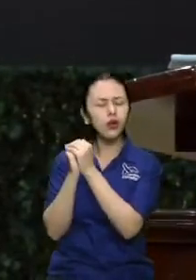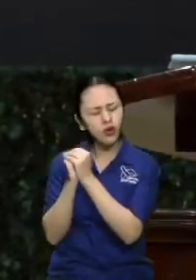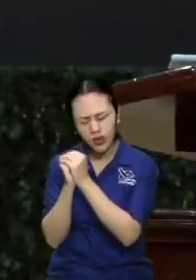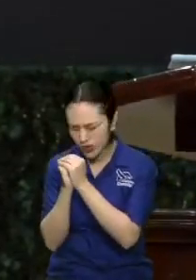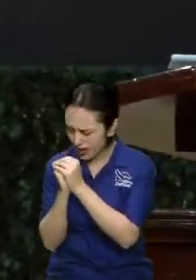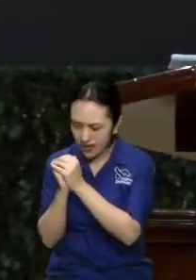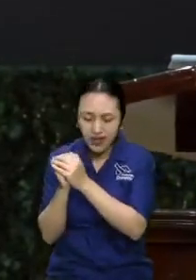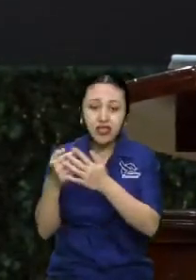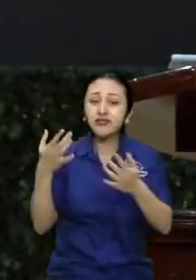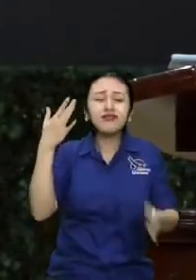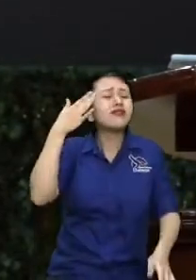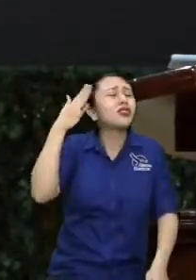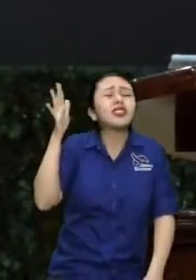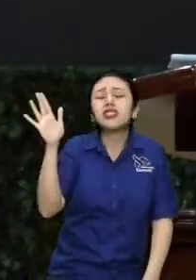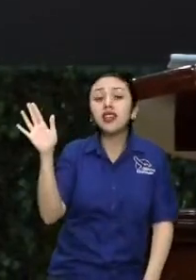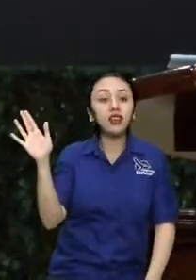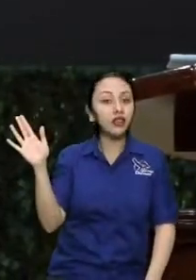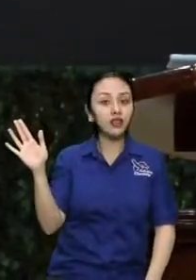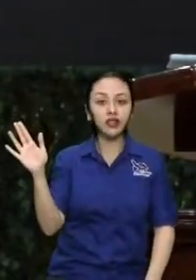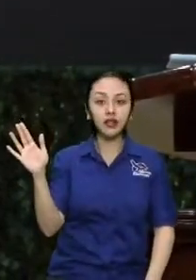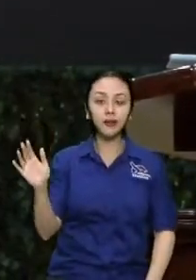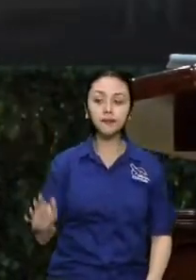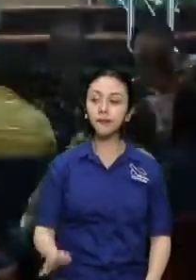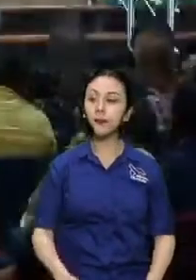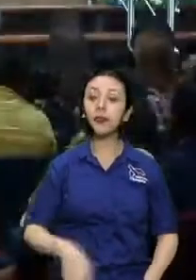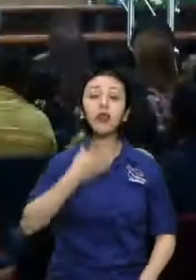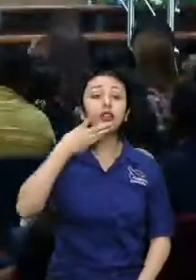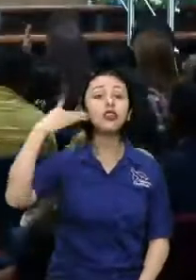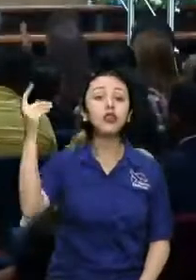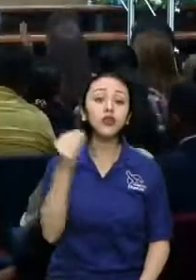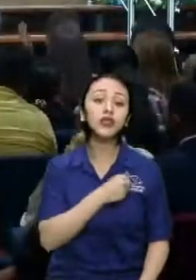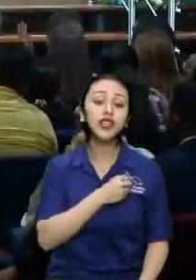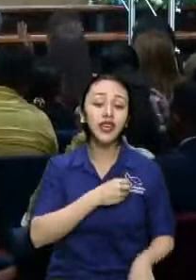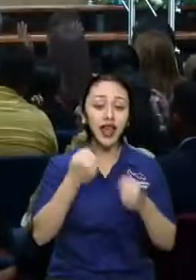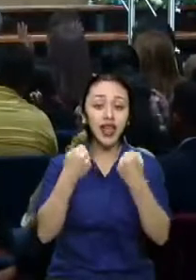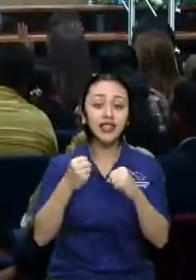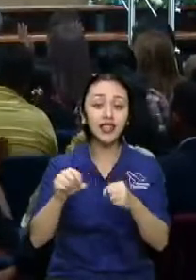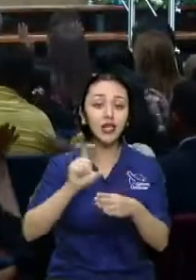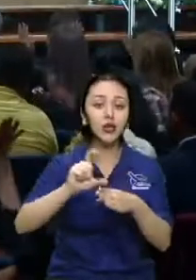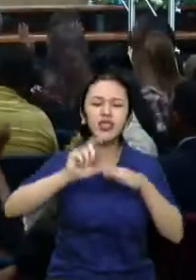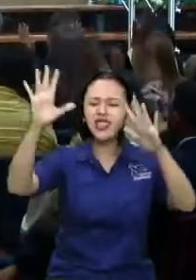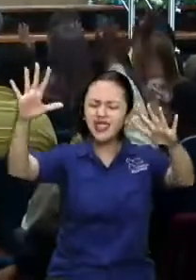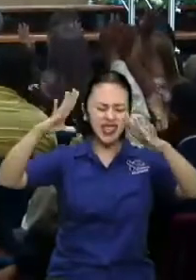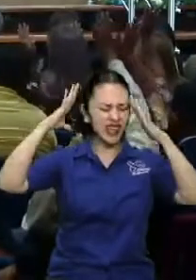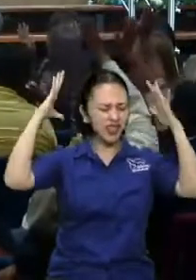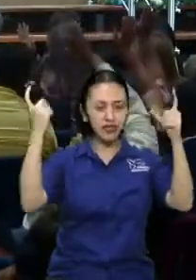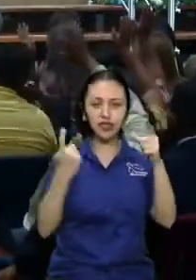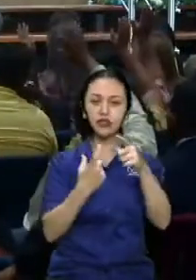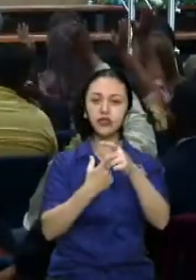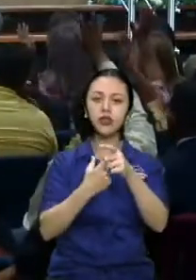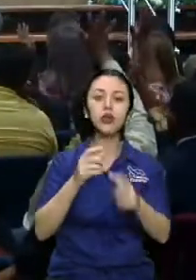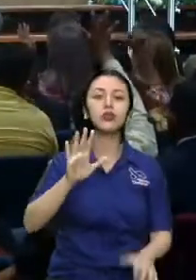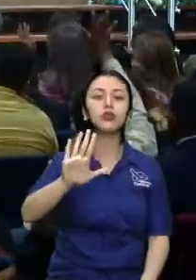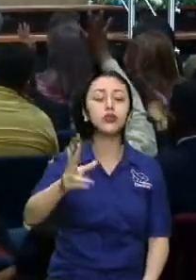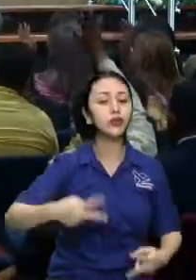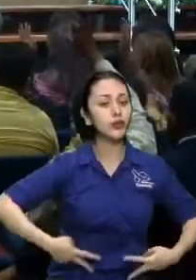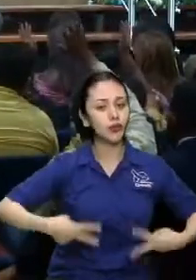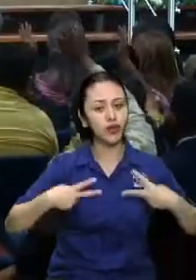hermano. Dios quiere hacer grandes cosas contigo, créemelo. Por